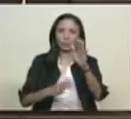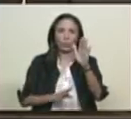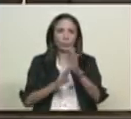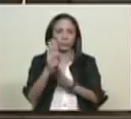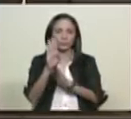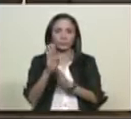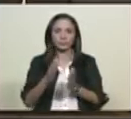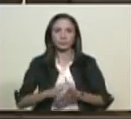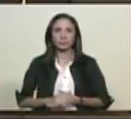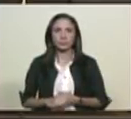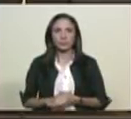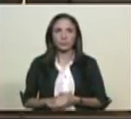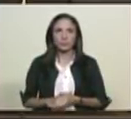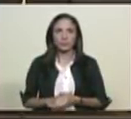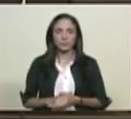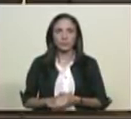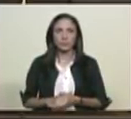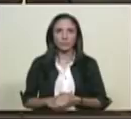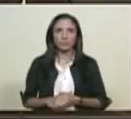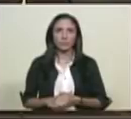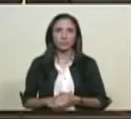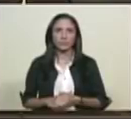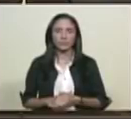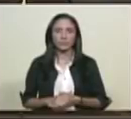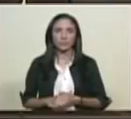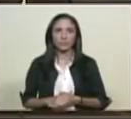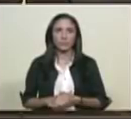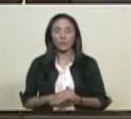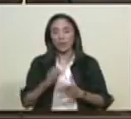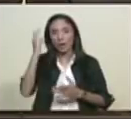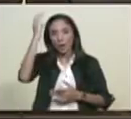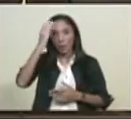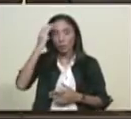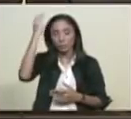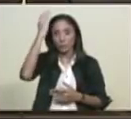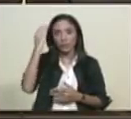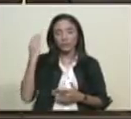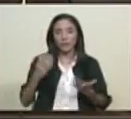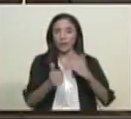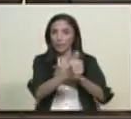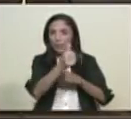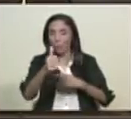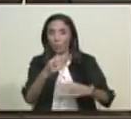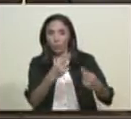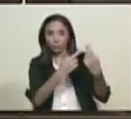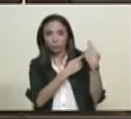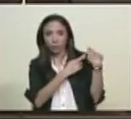Una conciencia superior de todos los que tenemos responsabilidades,